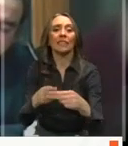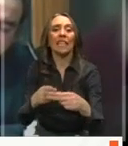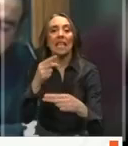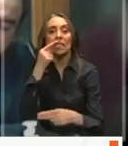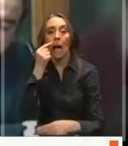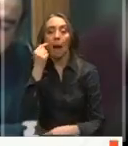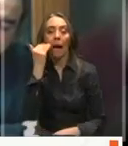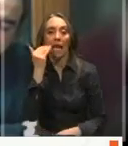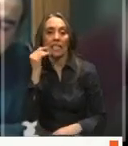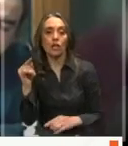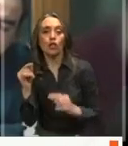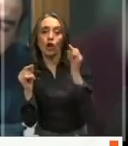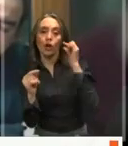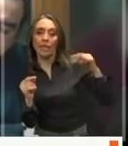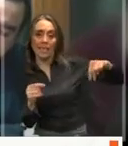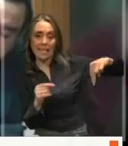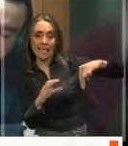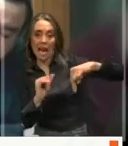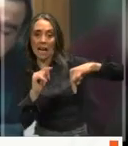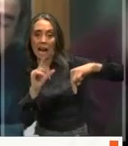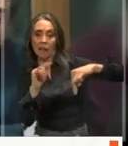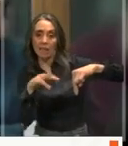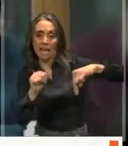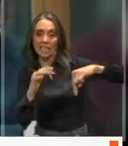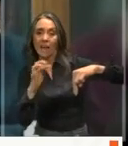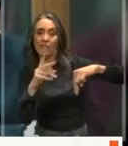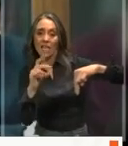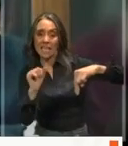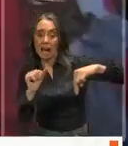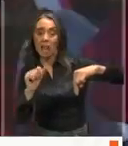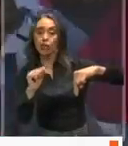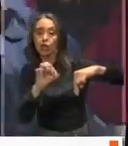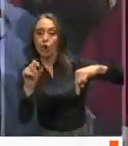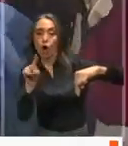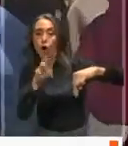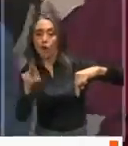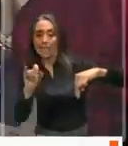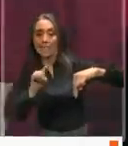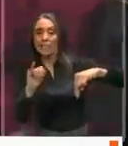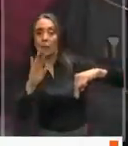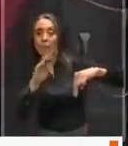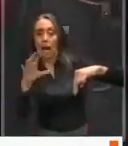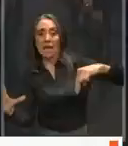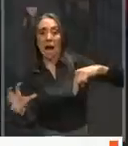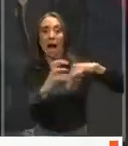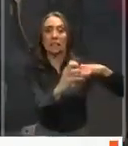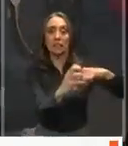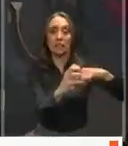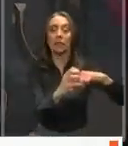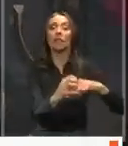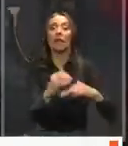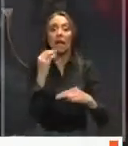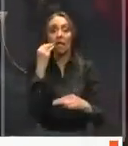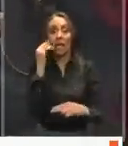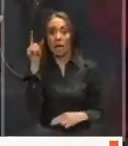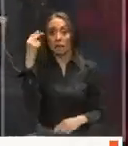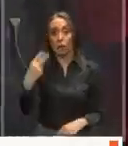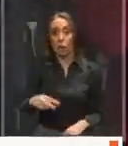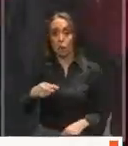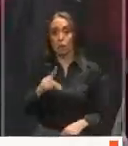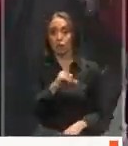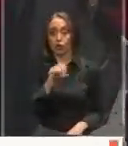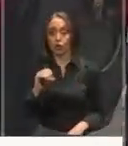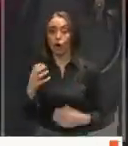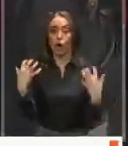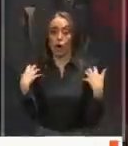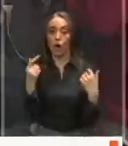que atacó a la víctima Catalina Fernanda Torres Ibarra. La fiscalía acusa de cuasi homicidio consumado al dueño del zoológico, a